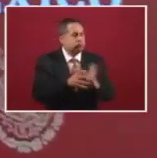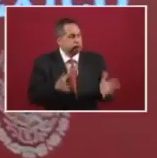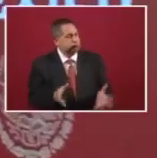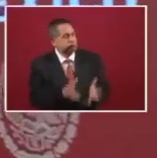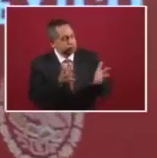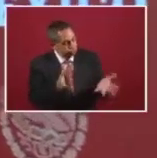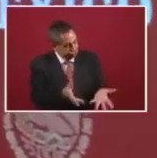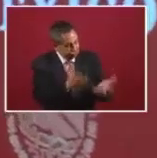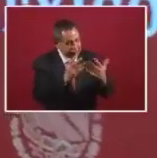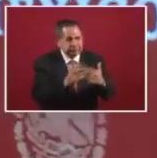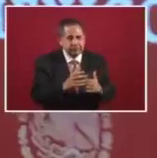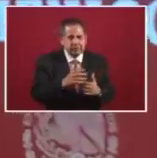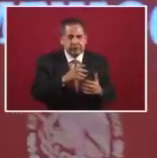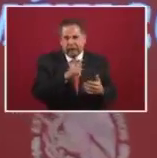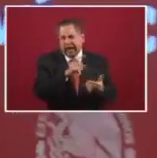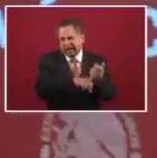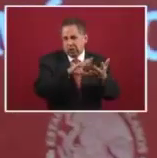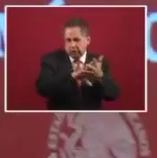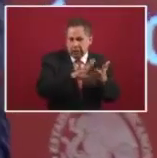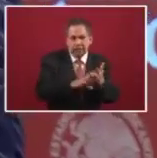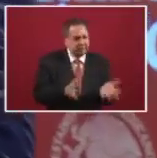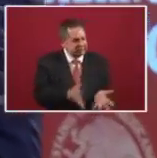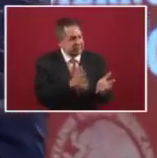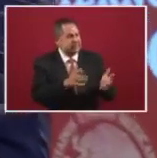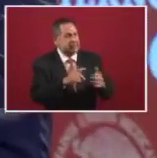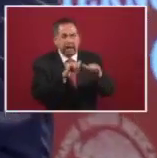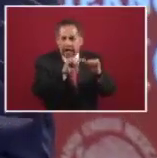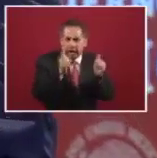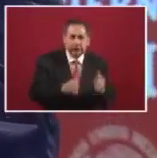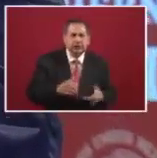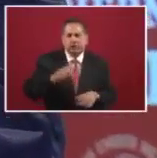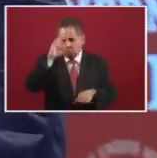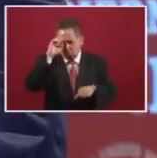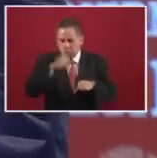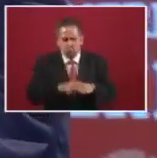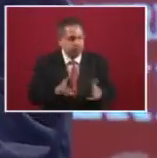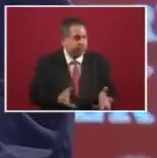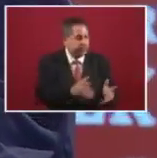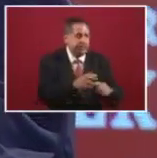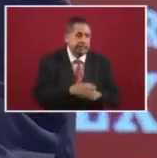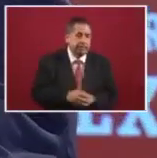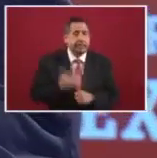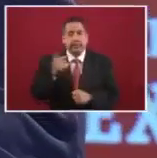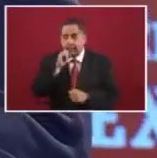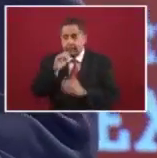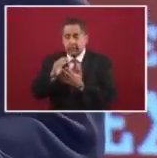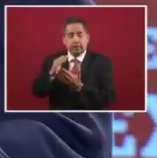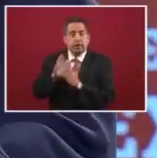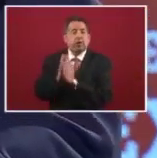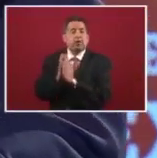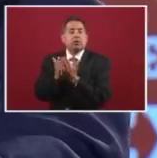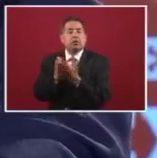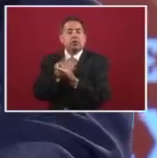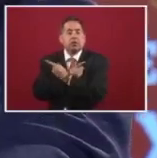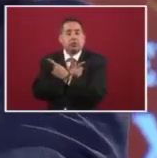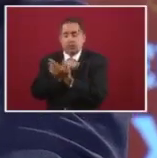promover el arte, la cultura y la cartilla moral.